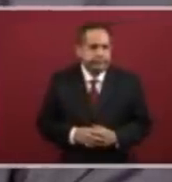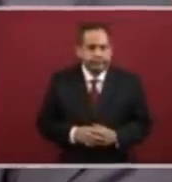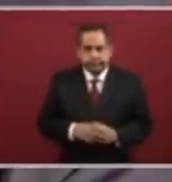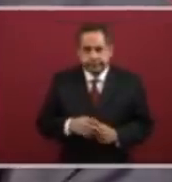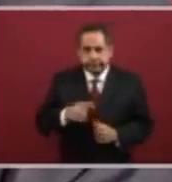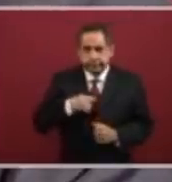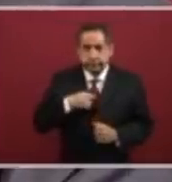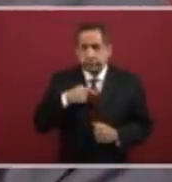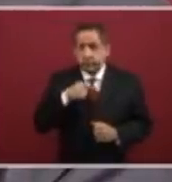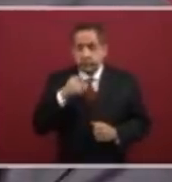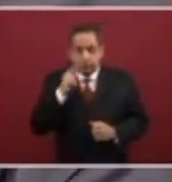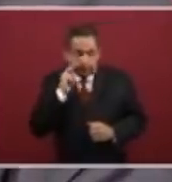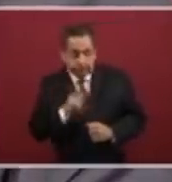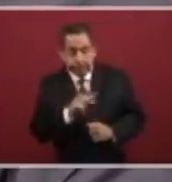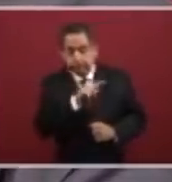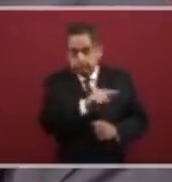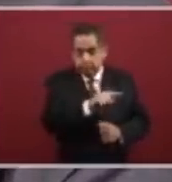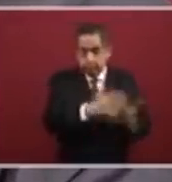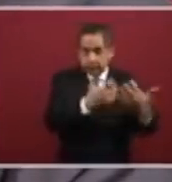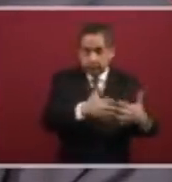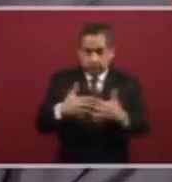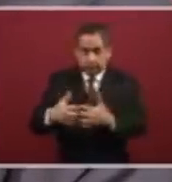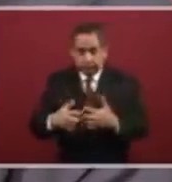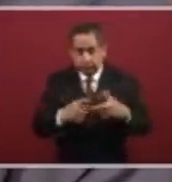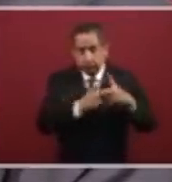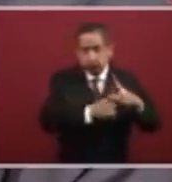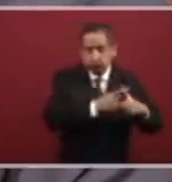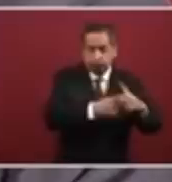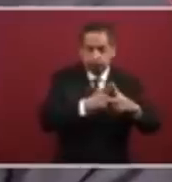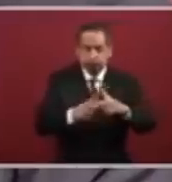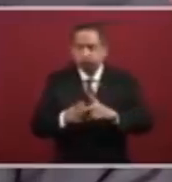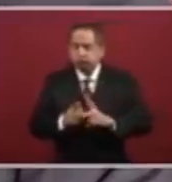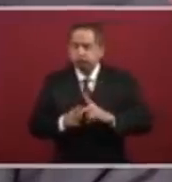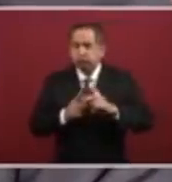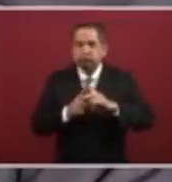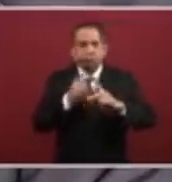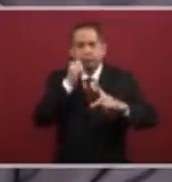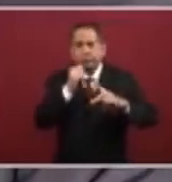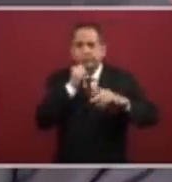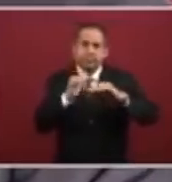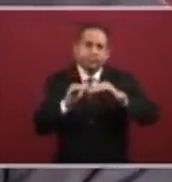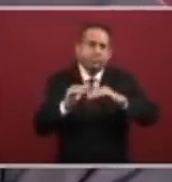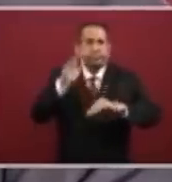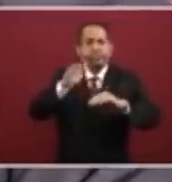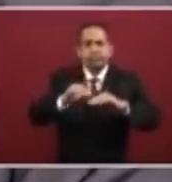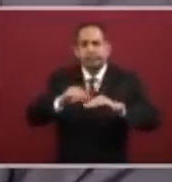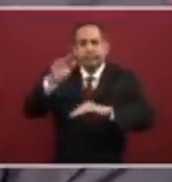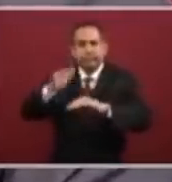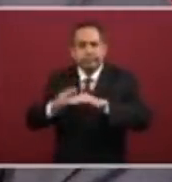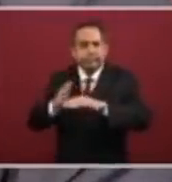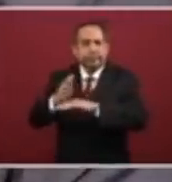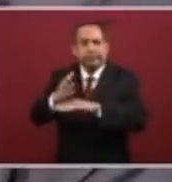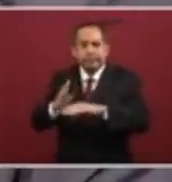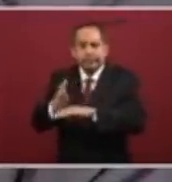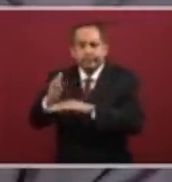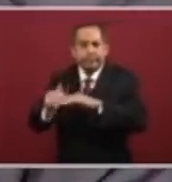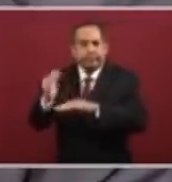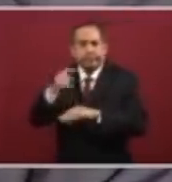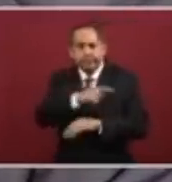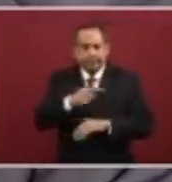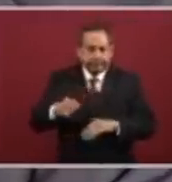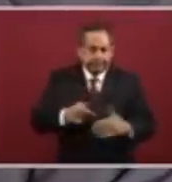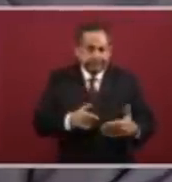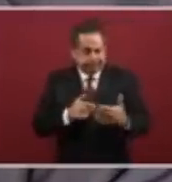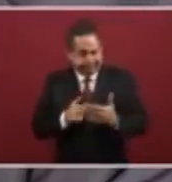sus estimaciones siempre son al alza de las empresas. Es